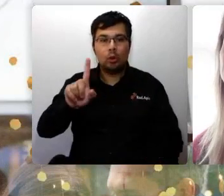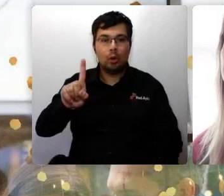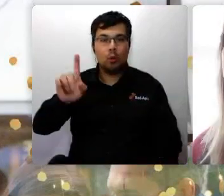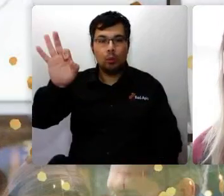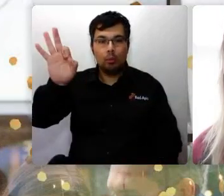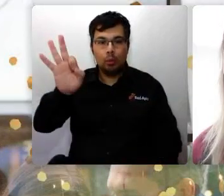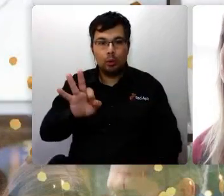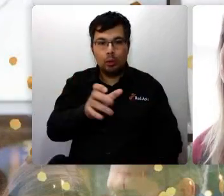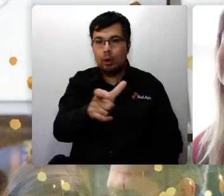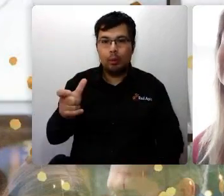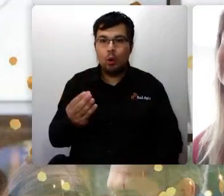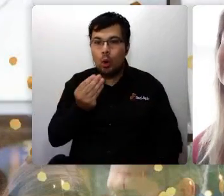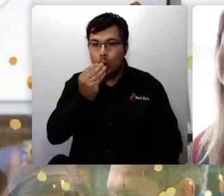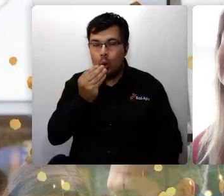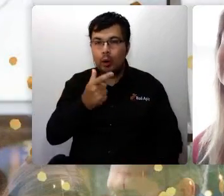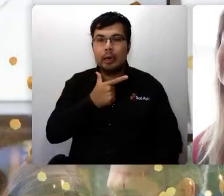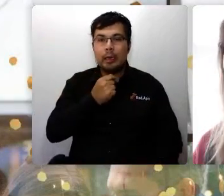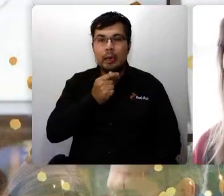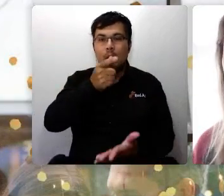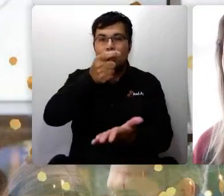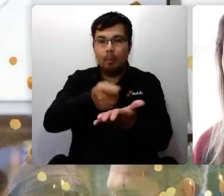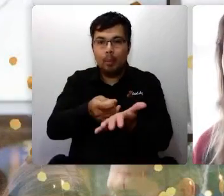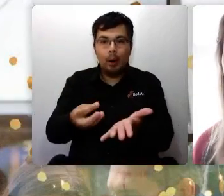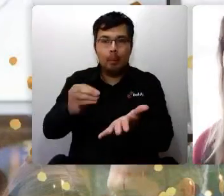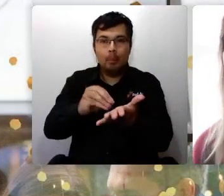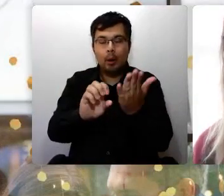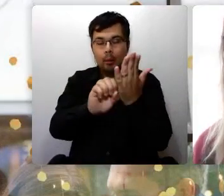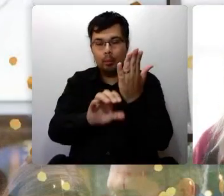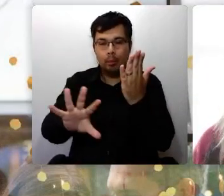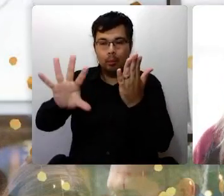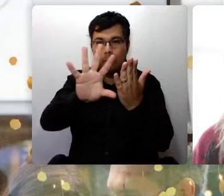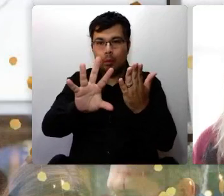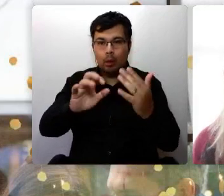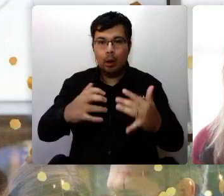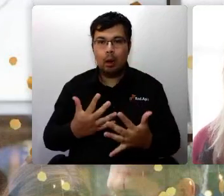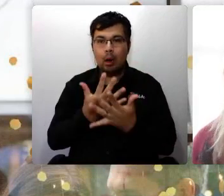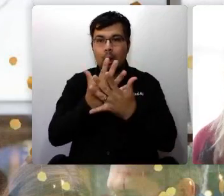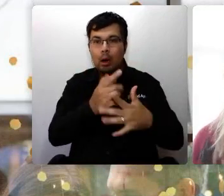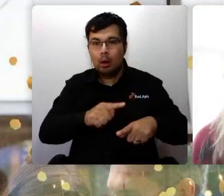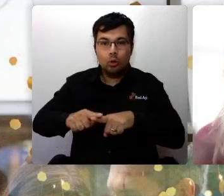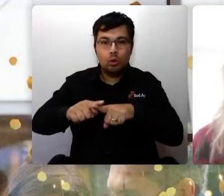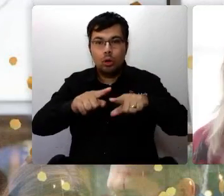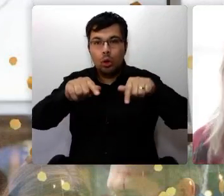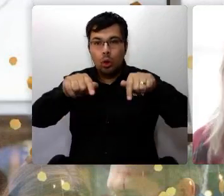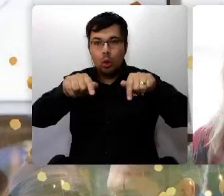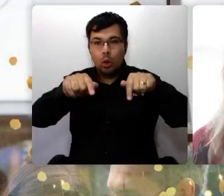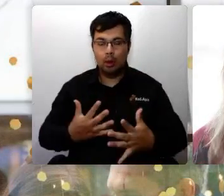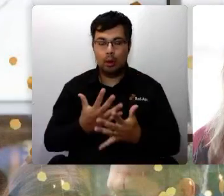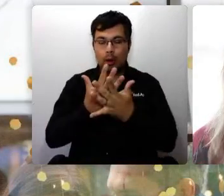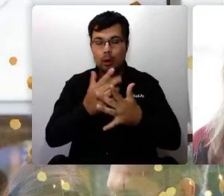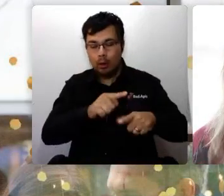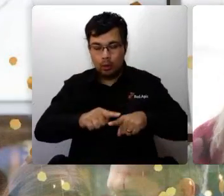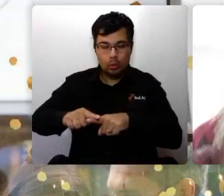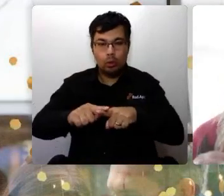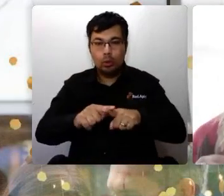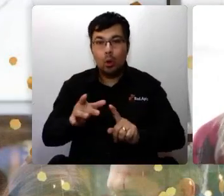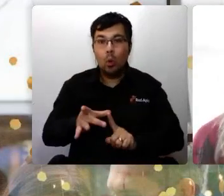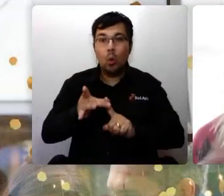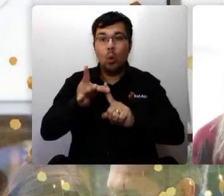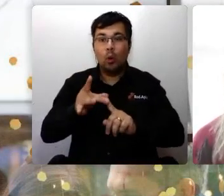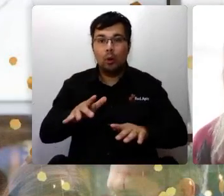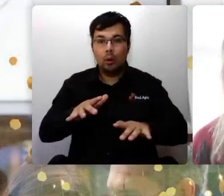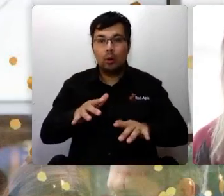una intención de comprar más a través de plataformas de redes sociales. O sea, las redes sociales ya no son redes